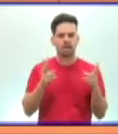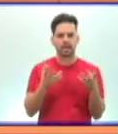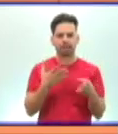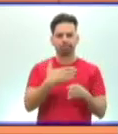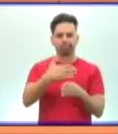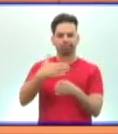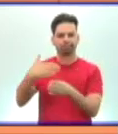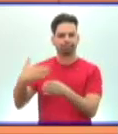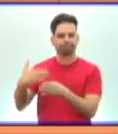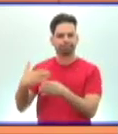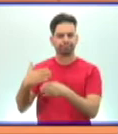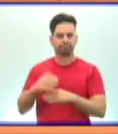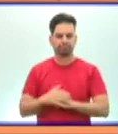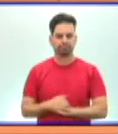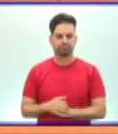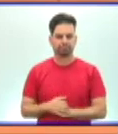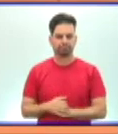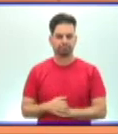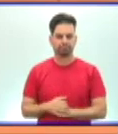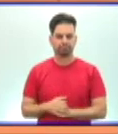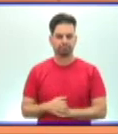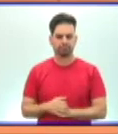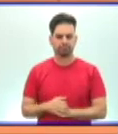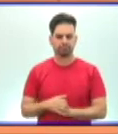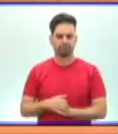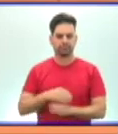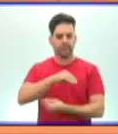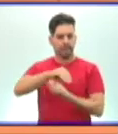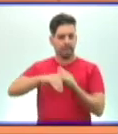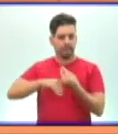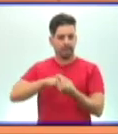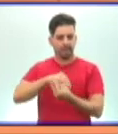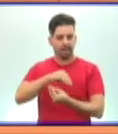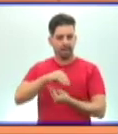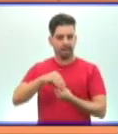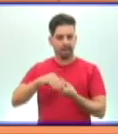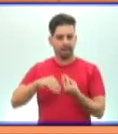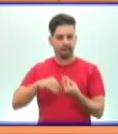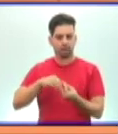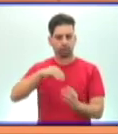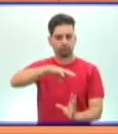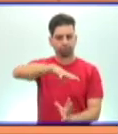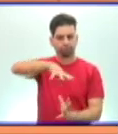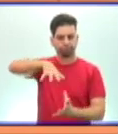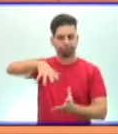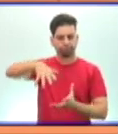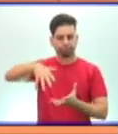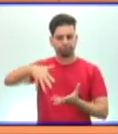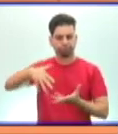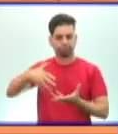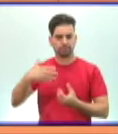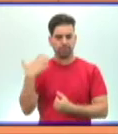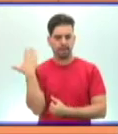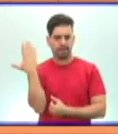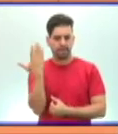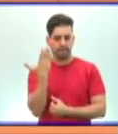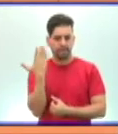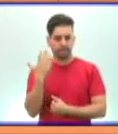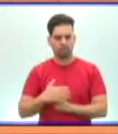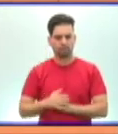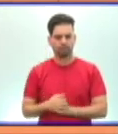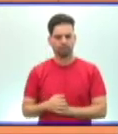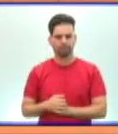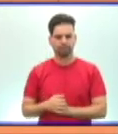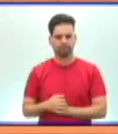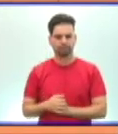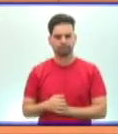el principal problema que enfrenta hoy la humanidad. Cuando hablamos de problemas de población, es necesario entender que